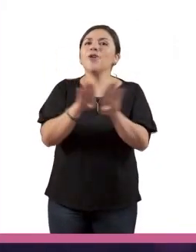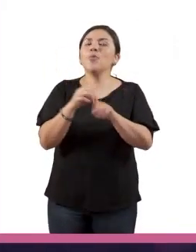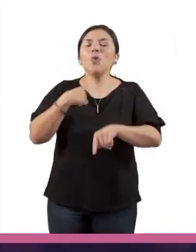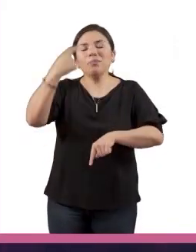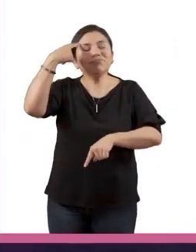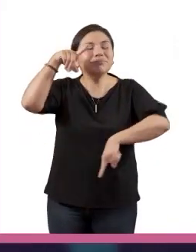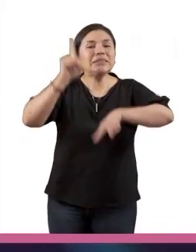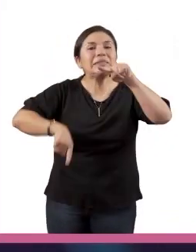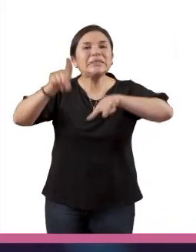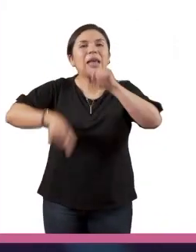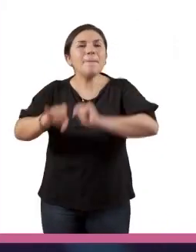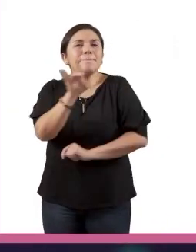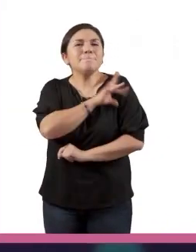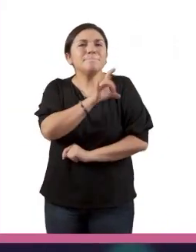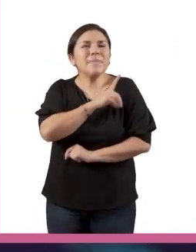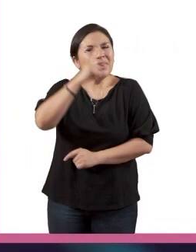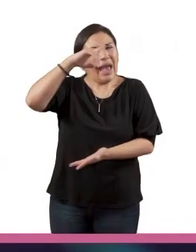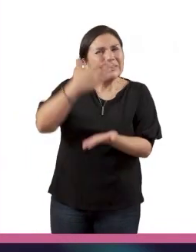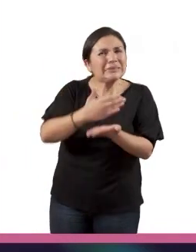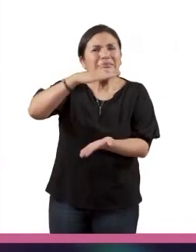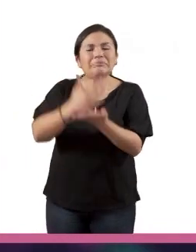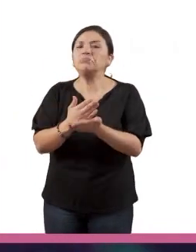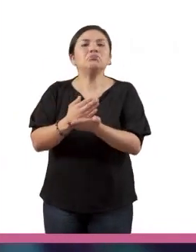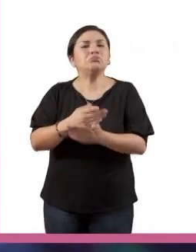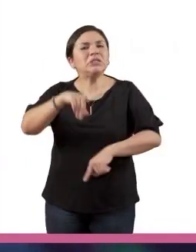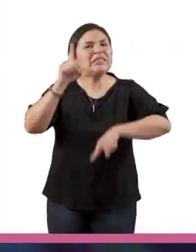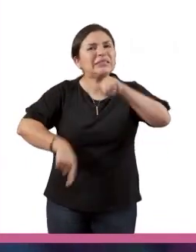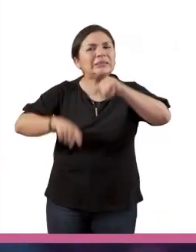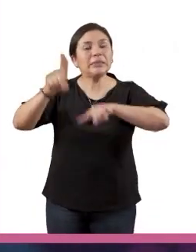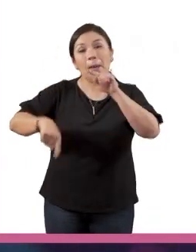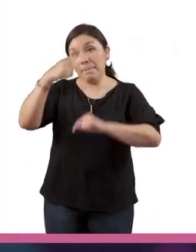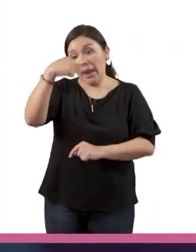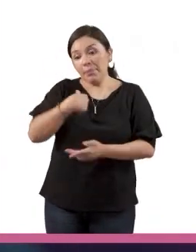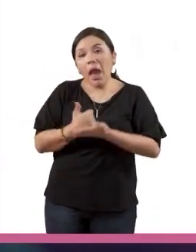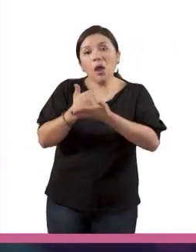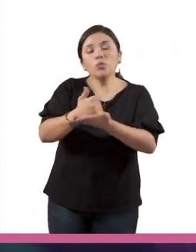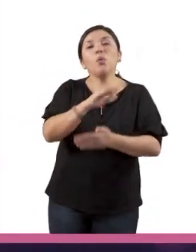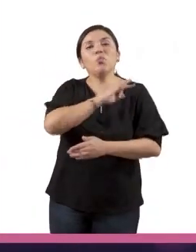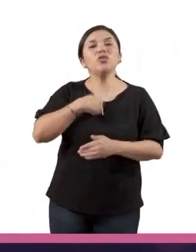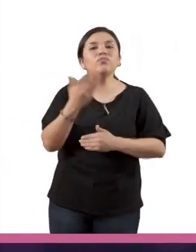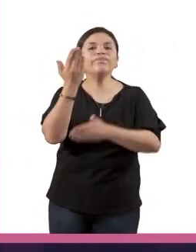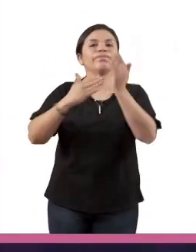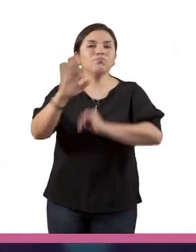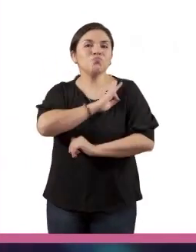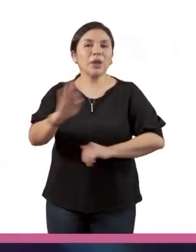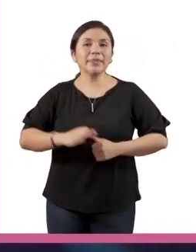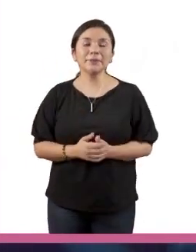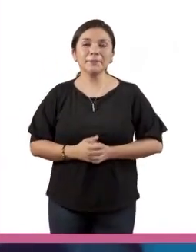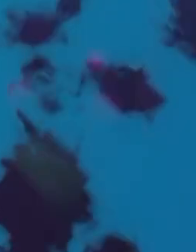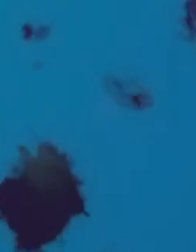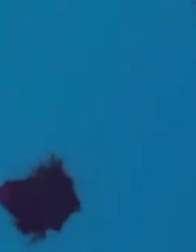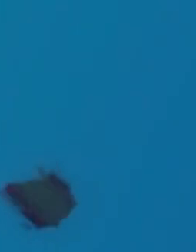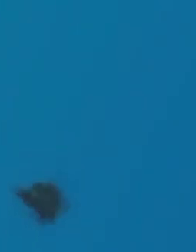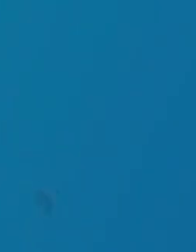eliminado muchos miedos en mí, muchas cosas que la verdad me han ayudado para poder crecer.